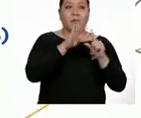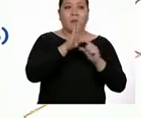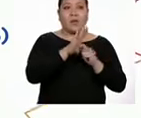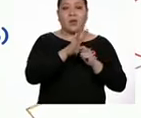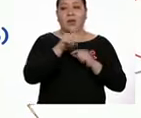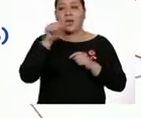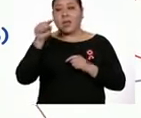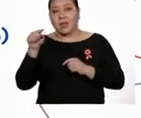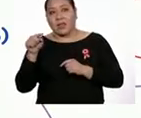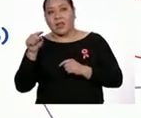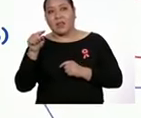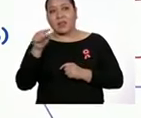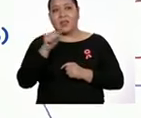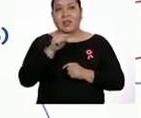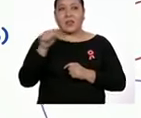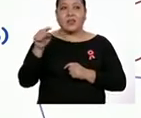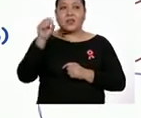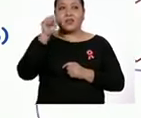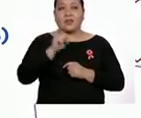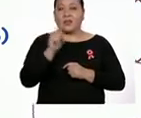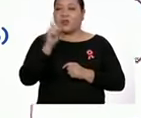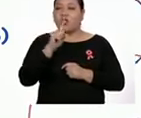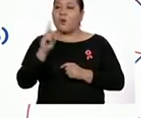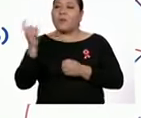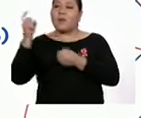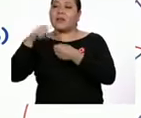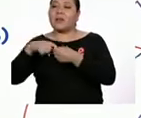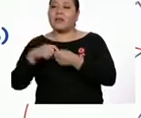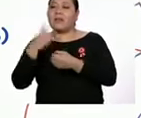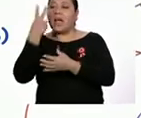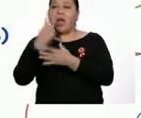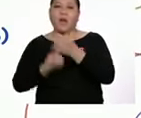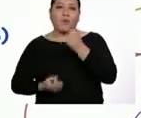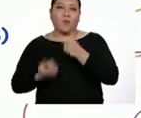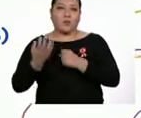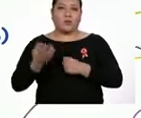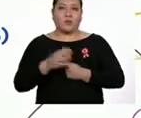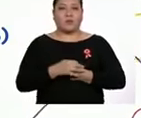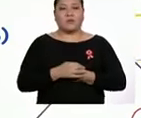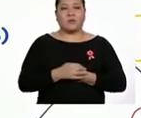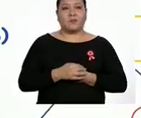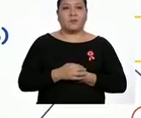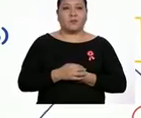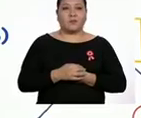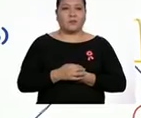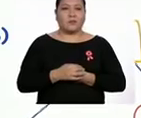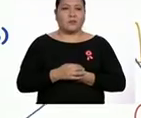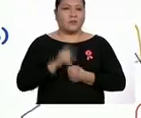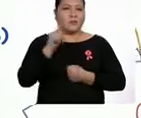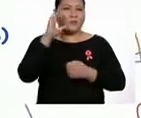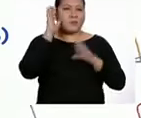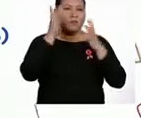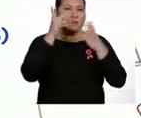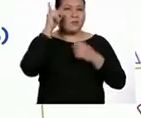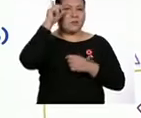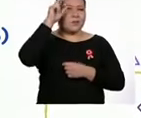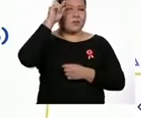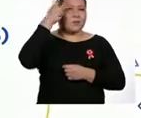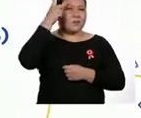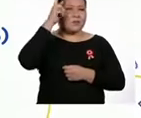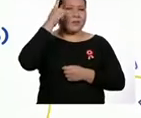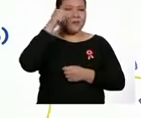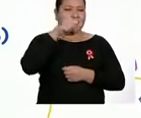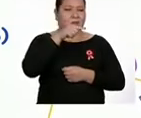2 conjuntos iniciales sin pertenecer a ambos a la vez. Si te pareció un poco